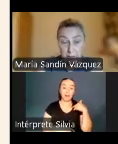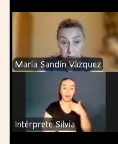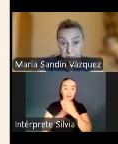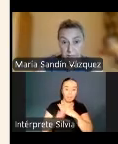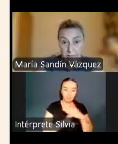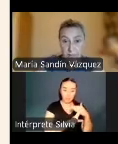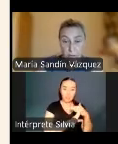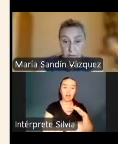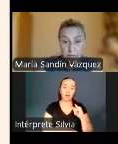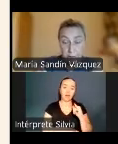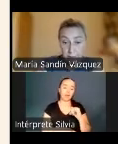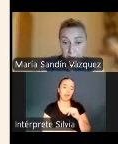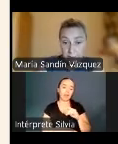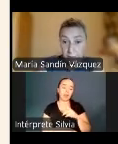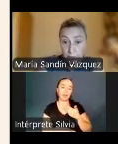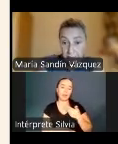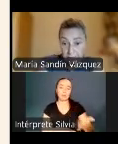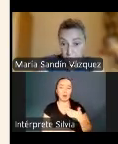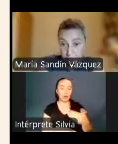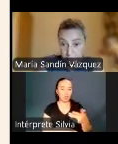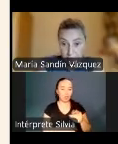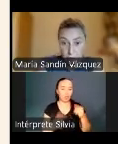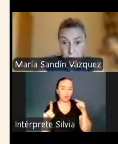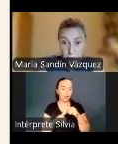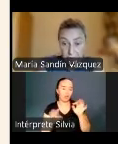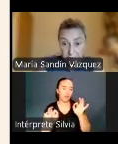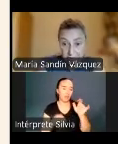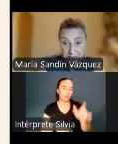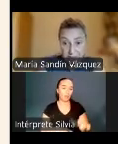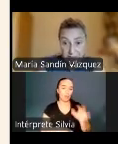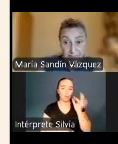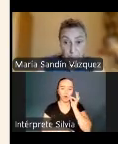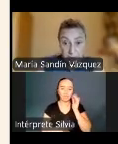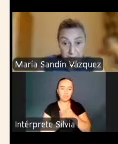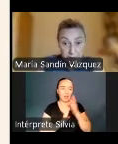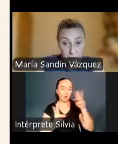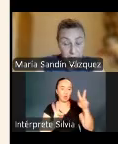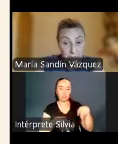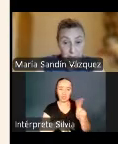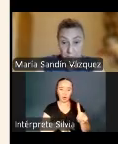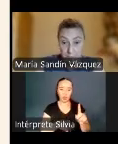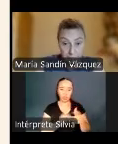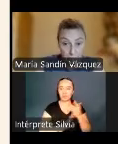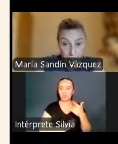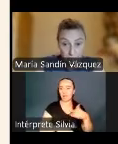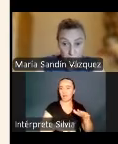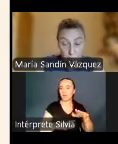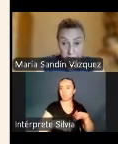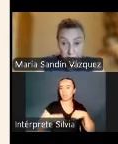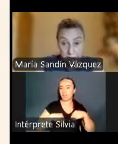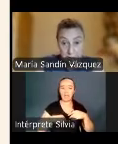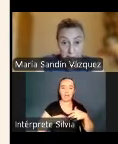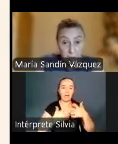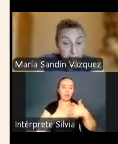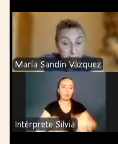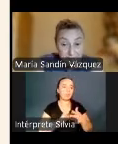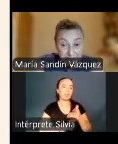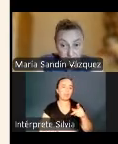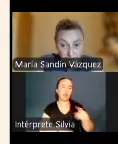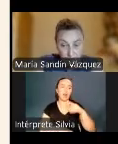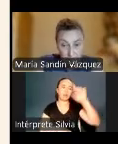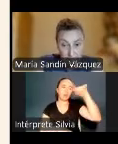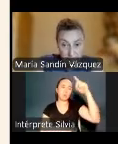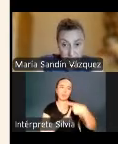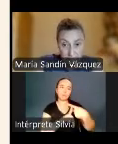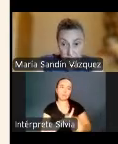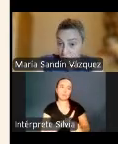una desvalorización de la mujer, que no se la reconoce. Es como que se da por entendido que tienen más bajo nivel cultural en general y entonces se las